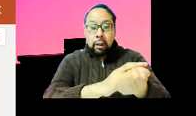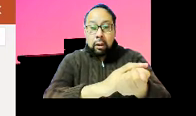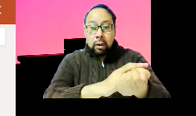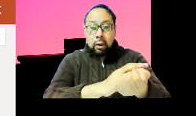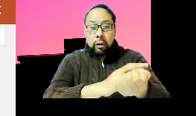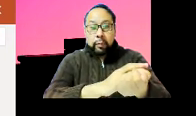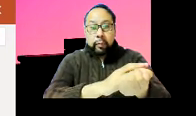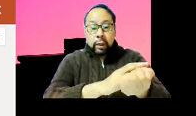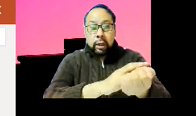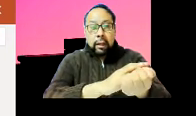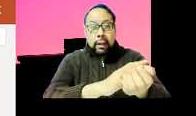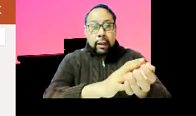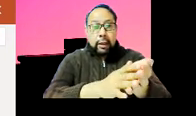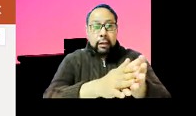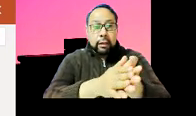personas